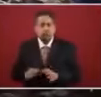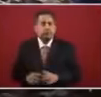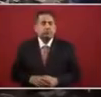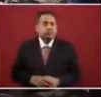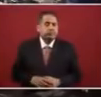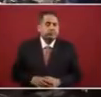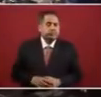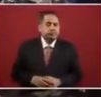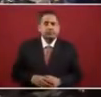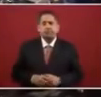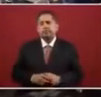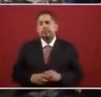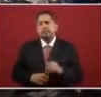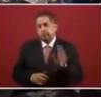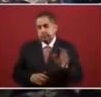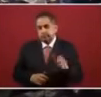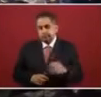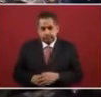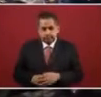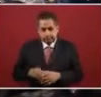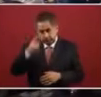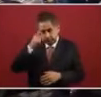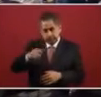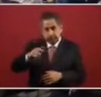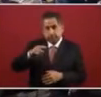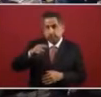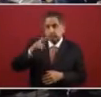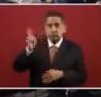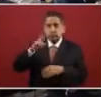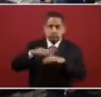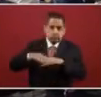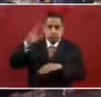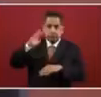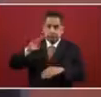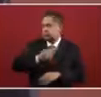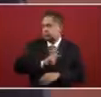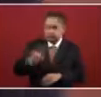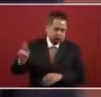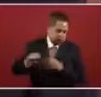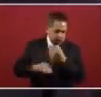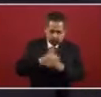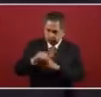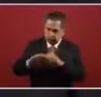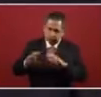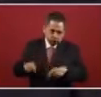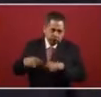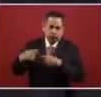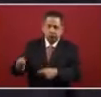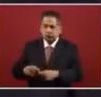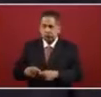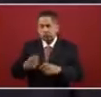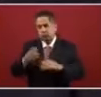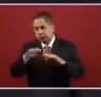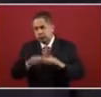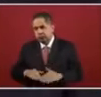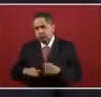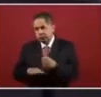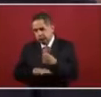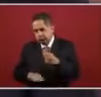caso del nivel medio superior es a todos. En el caso del nivel